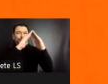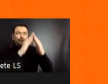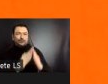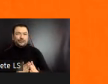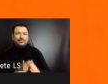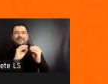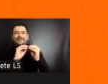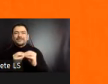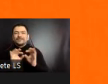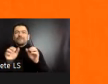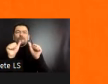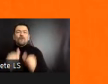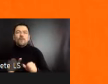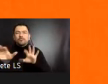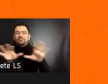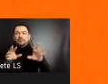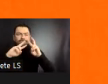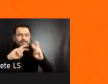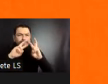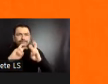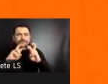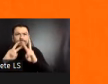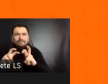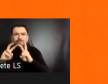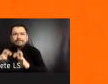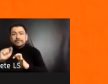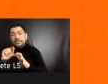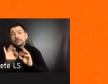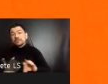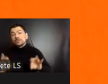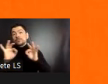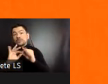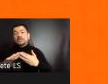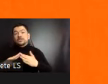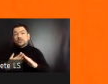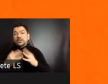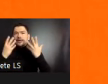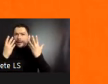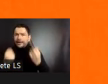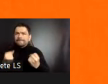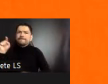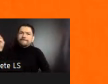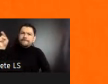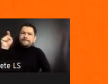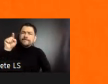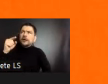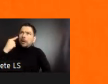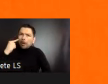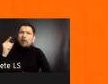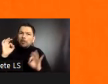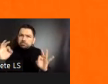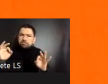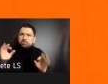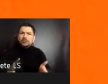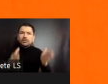de esto. Todo lo que esté pasando en la ciudad, todo lo que esté pasando en las instalaciones hospitalarias. Y esto es como para